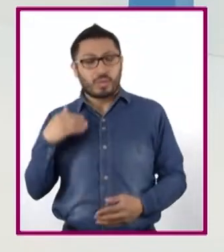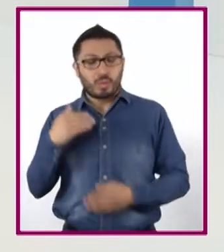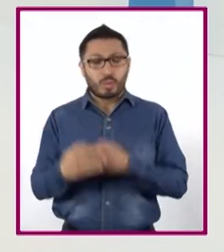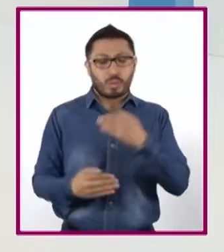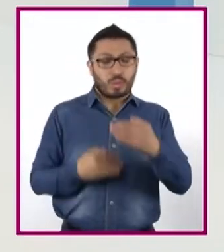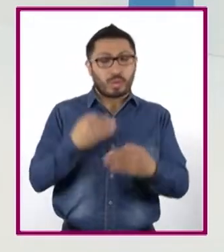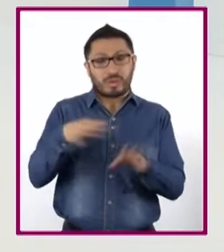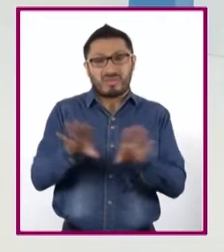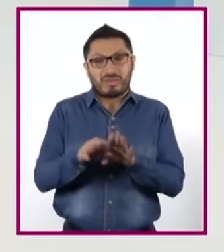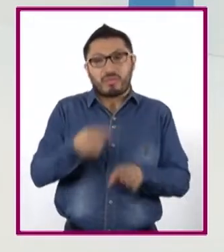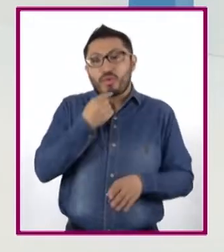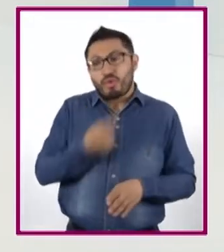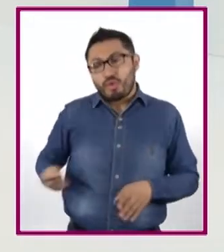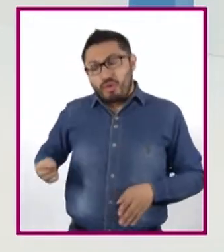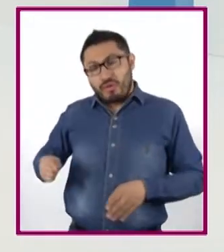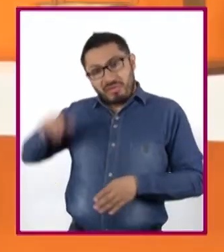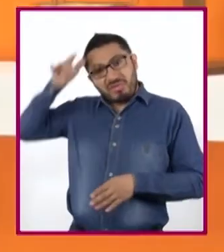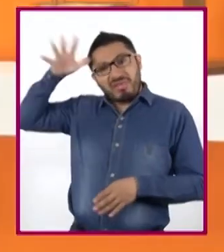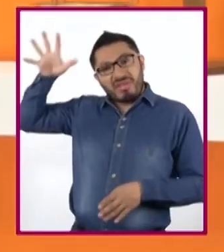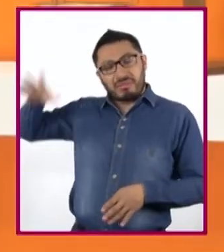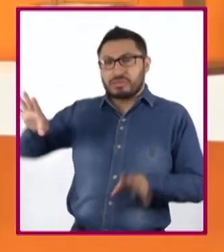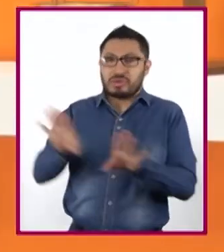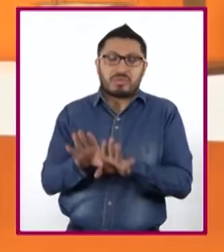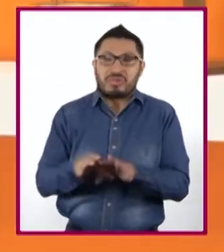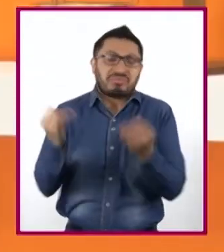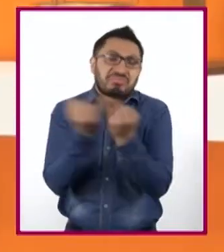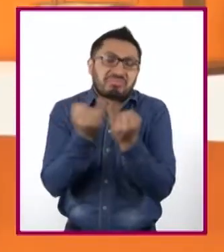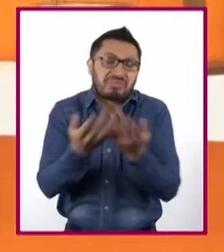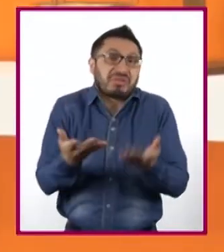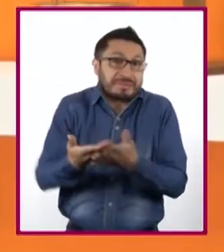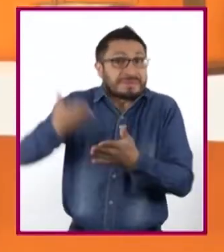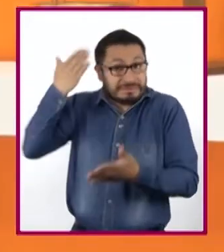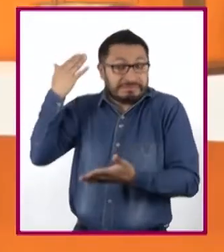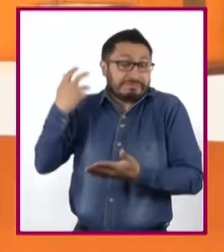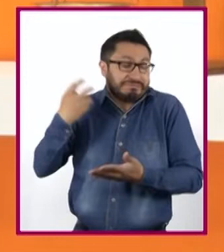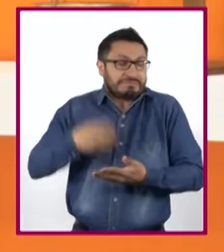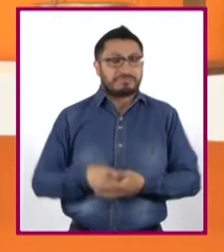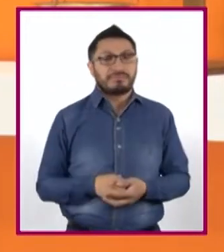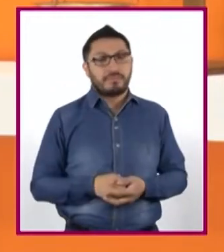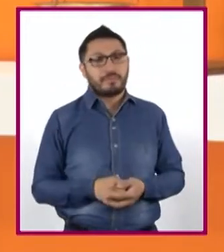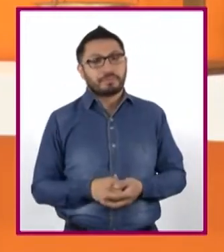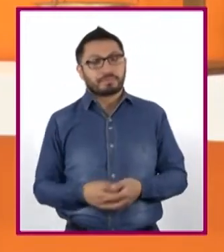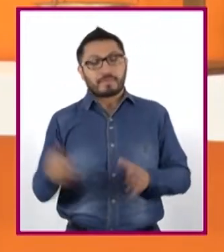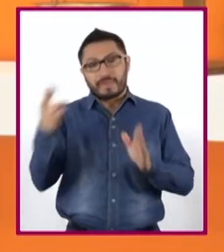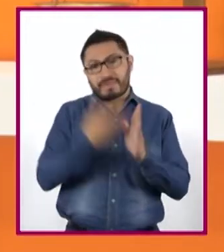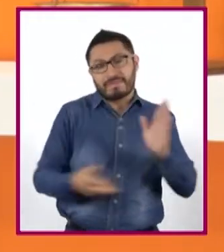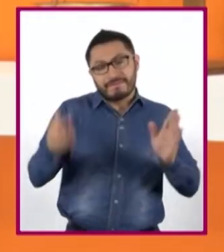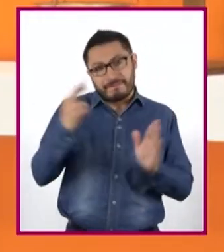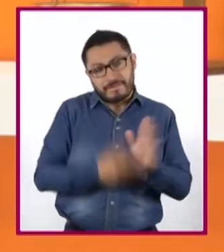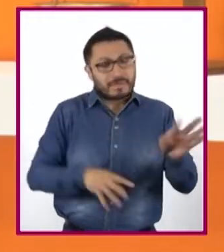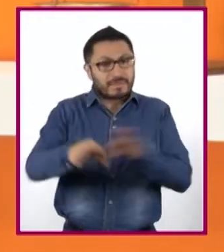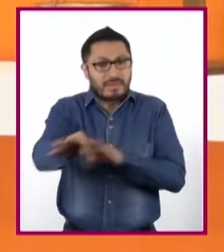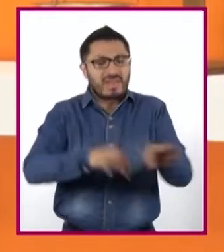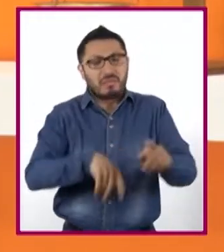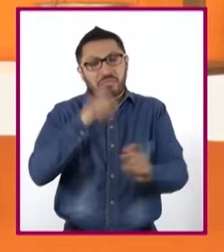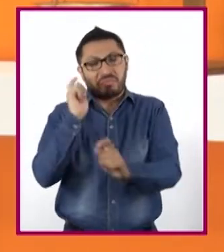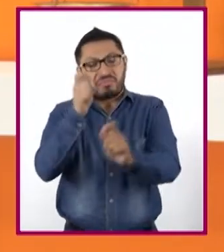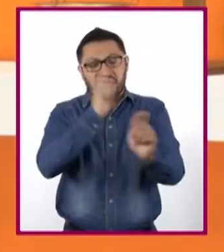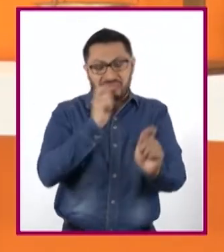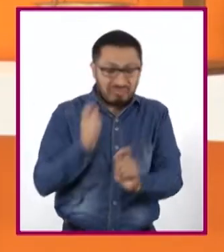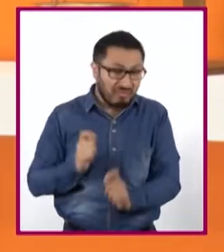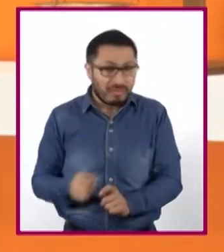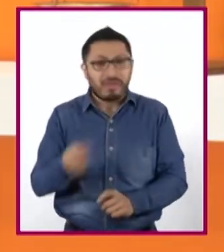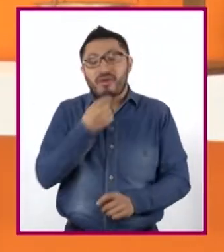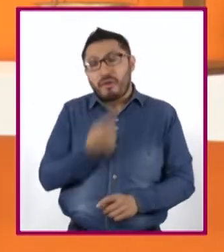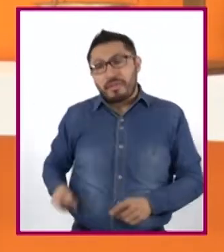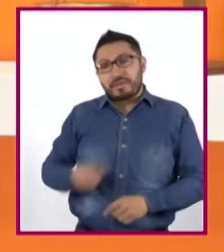adultez no se distinguiera notablemente. En los pequeños talleres artesanales, los niños a los 6 o 7 años